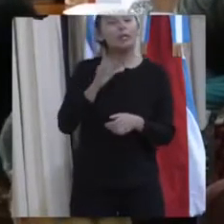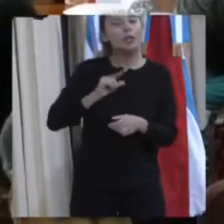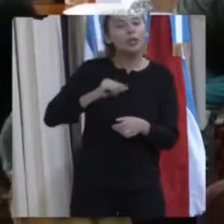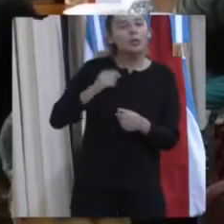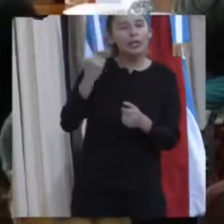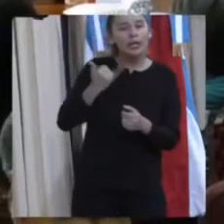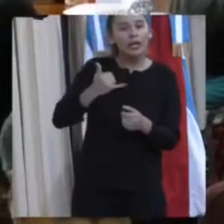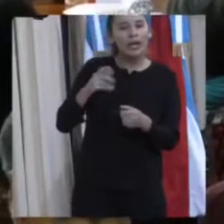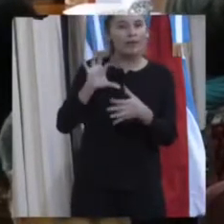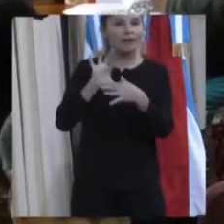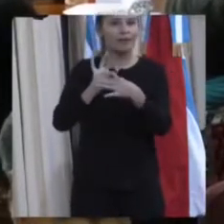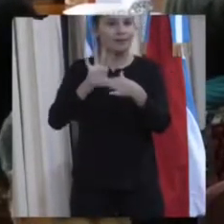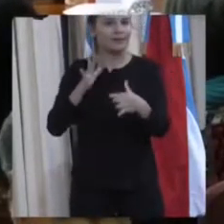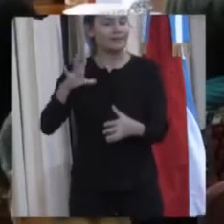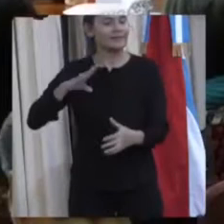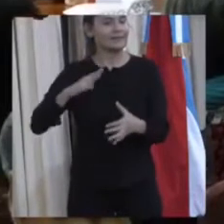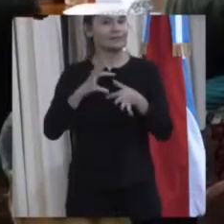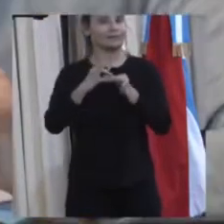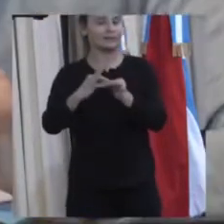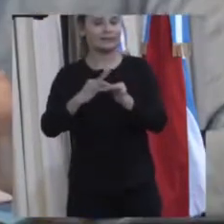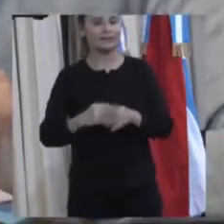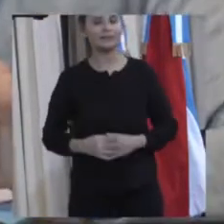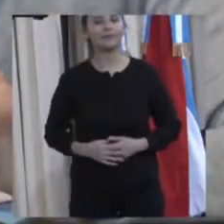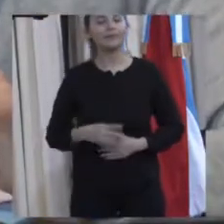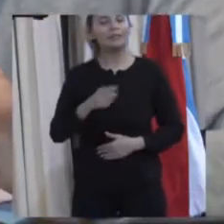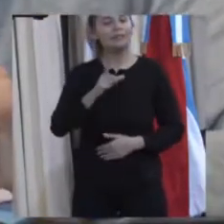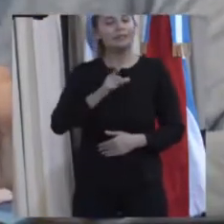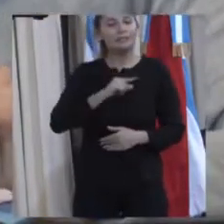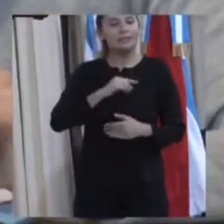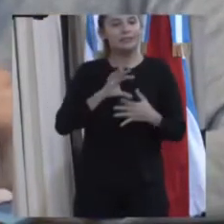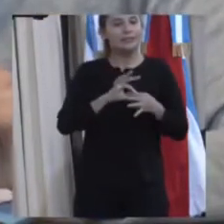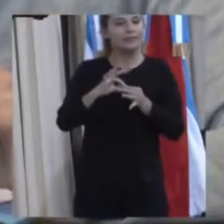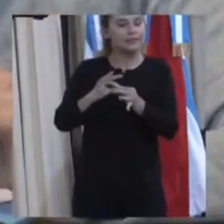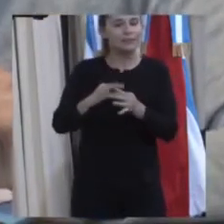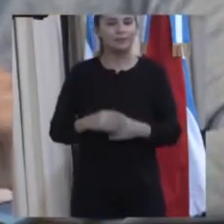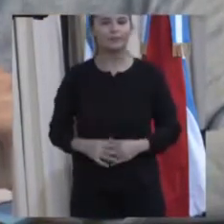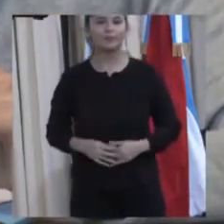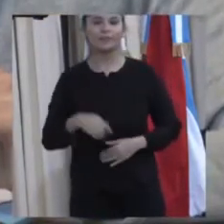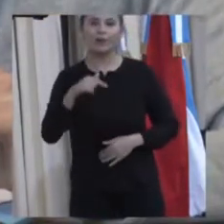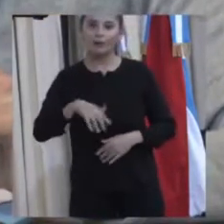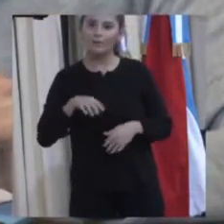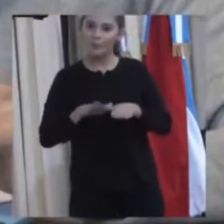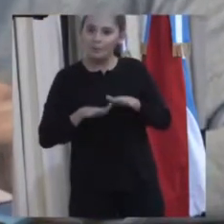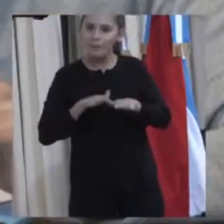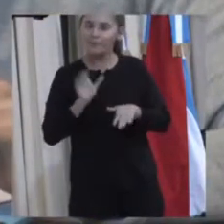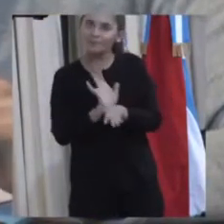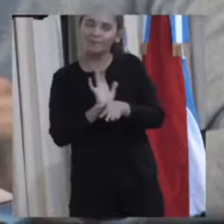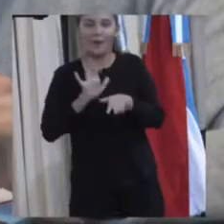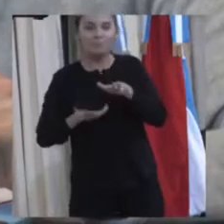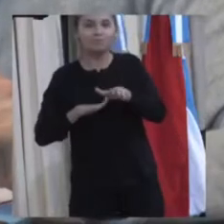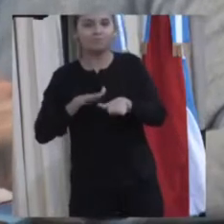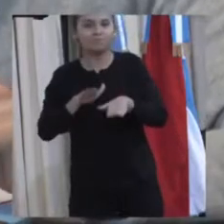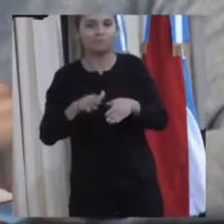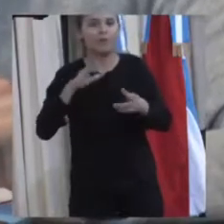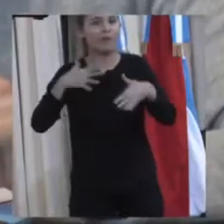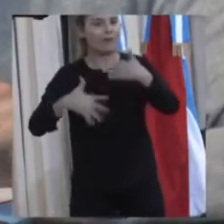faltan. Creemos no equivocarnos, las resonancias del corazón nos lo advierten. Estamos pisando una revolución, estamos viviendo